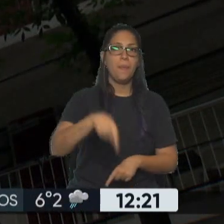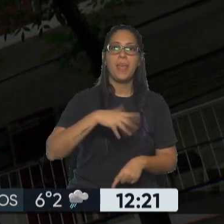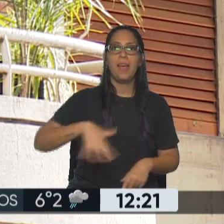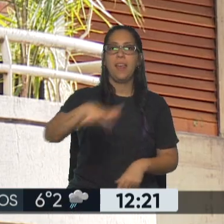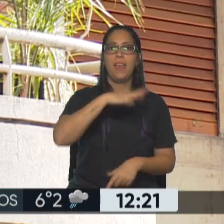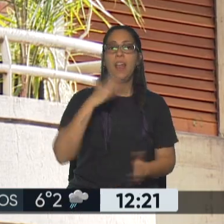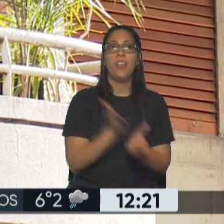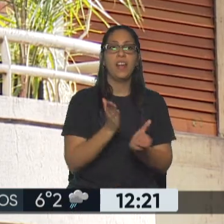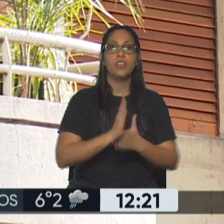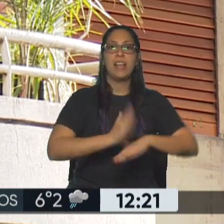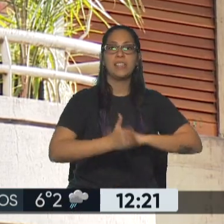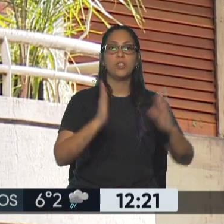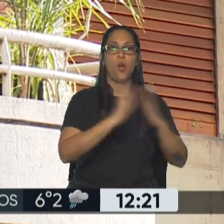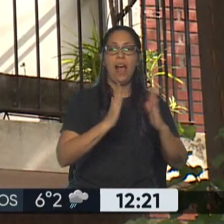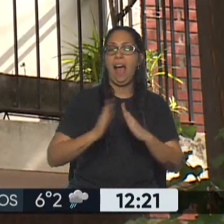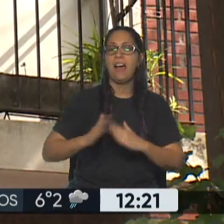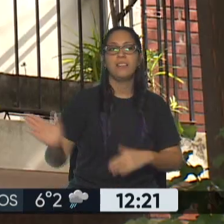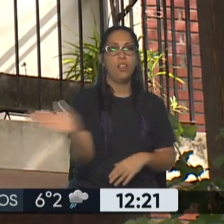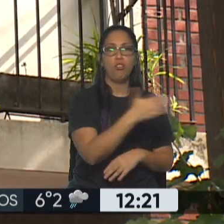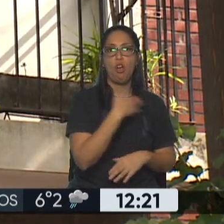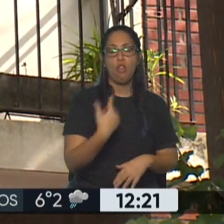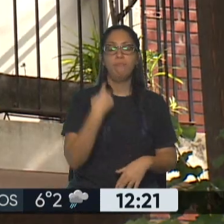el derecho del acceso a la vivienda de todos los demás